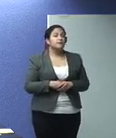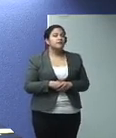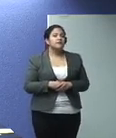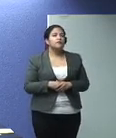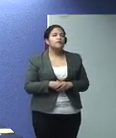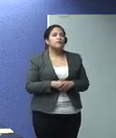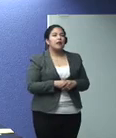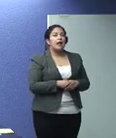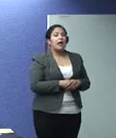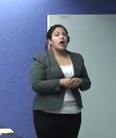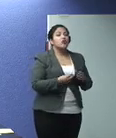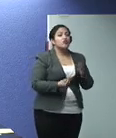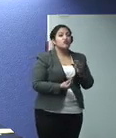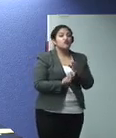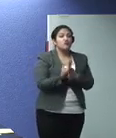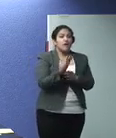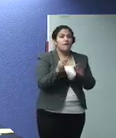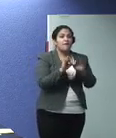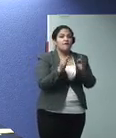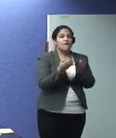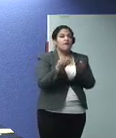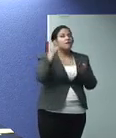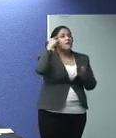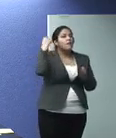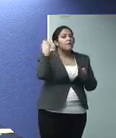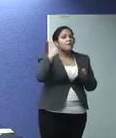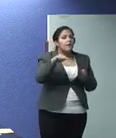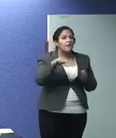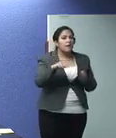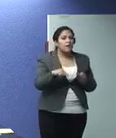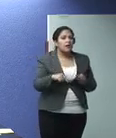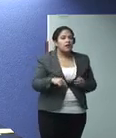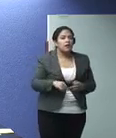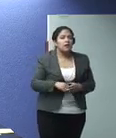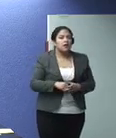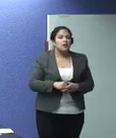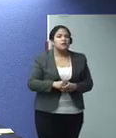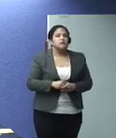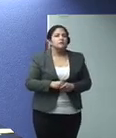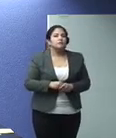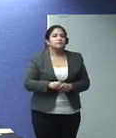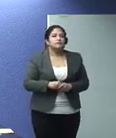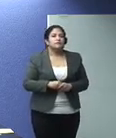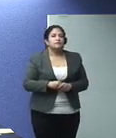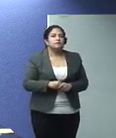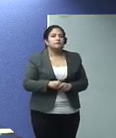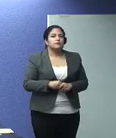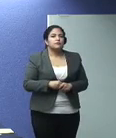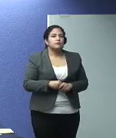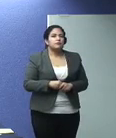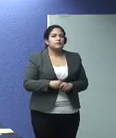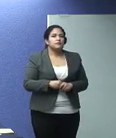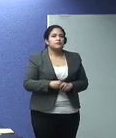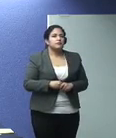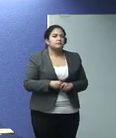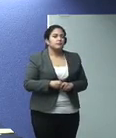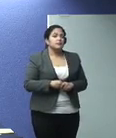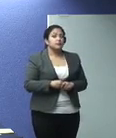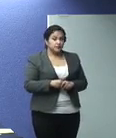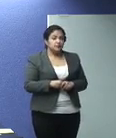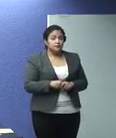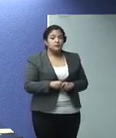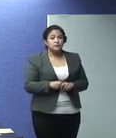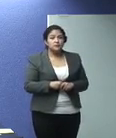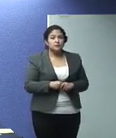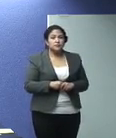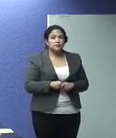es relevante para que después surja el movimiento del modelo de diversidad funcional, y es el movimiento de vida independiente que